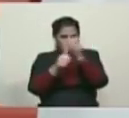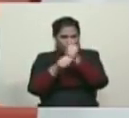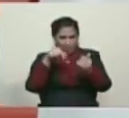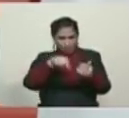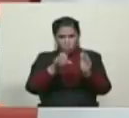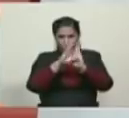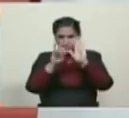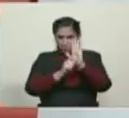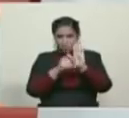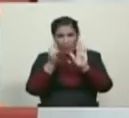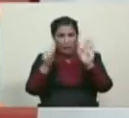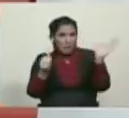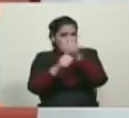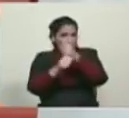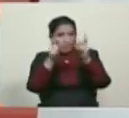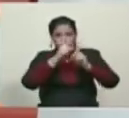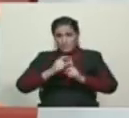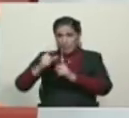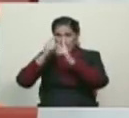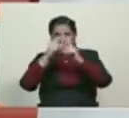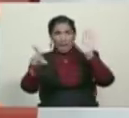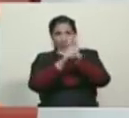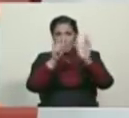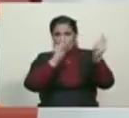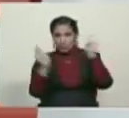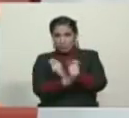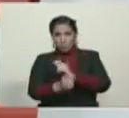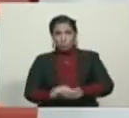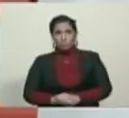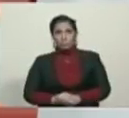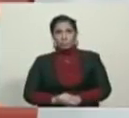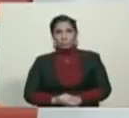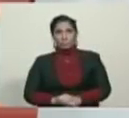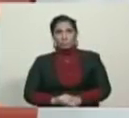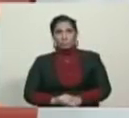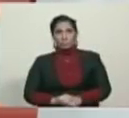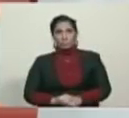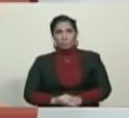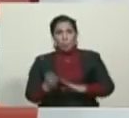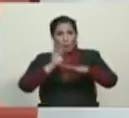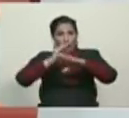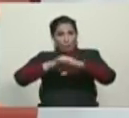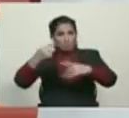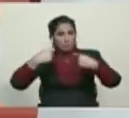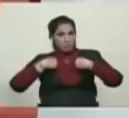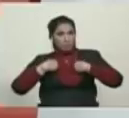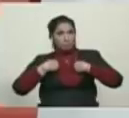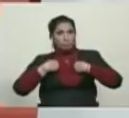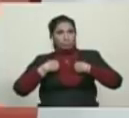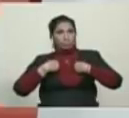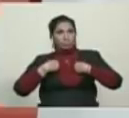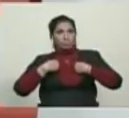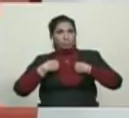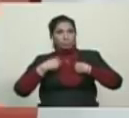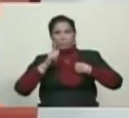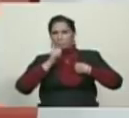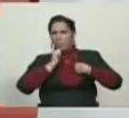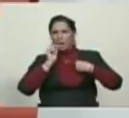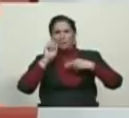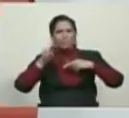Si consiguen aquí, en alguna parte que diga ley de transición, nos avisan. Eso no aparece por ningún